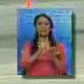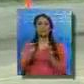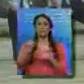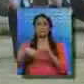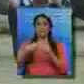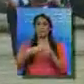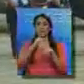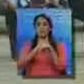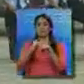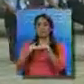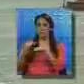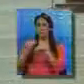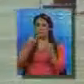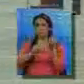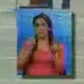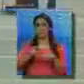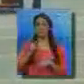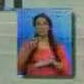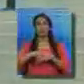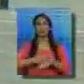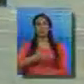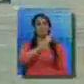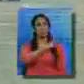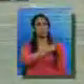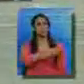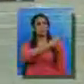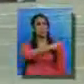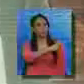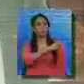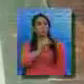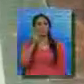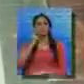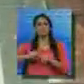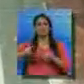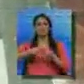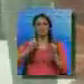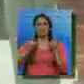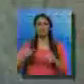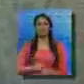Durante el programa se realizaron ascensos y un desfile aeronáutico.